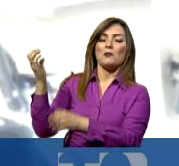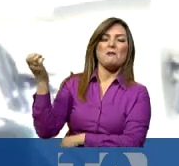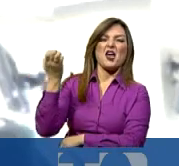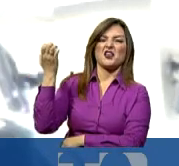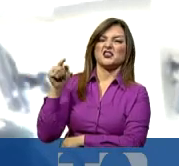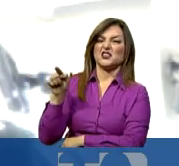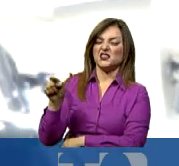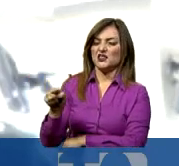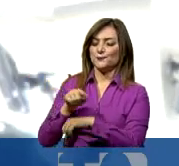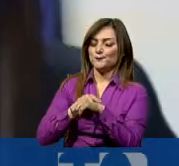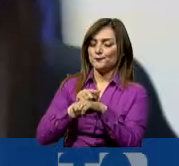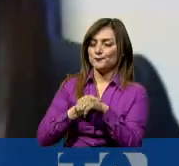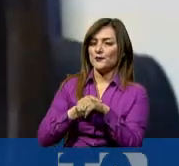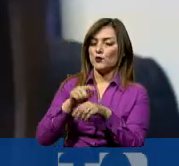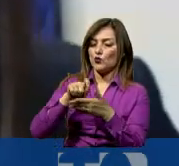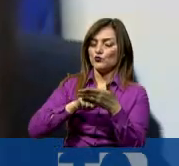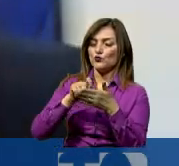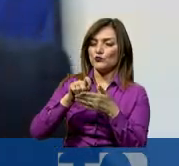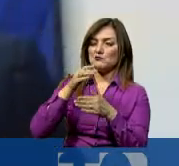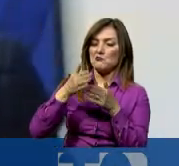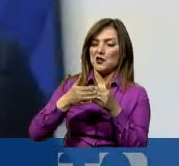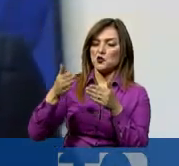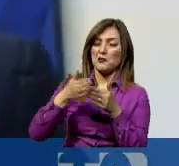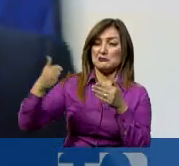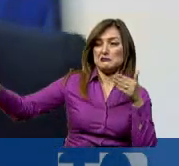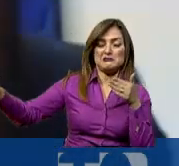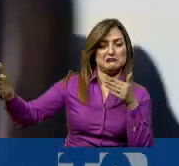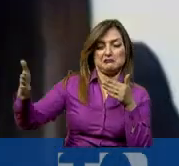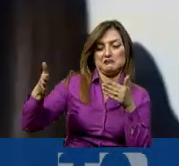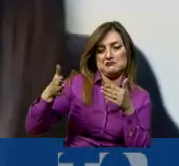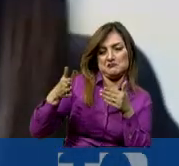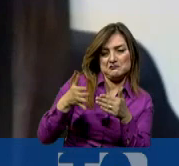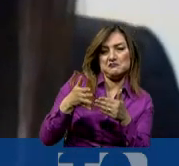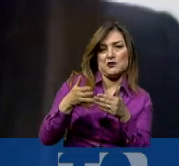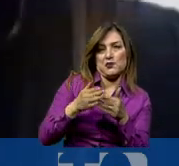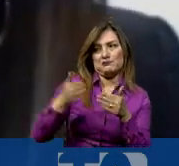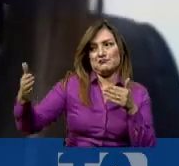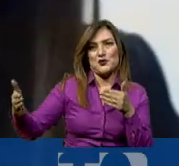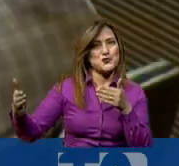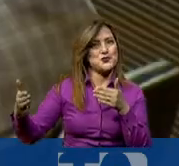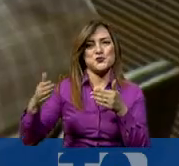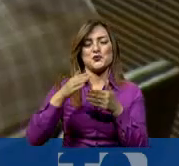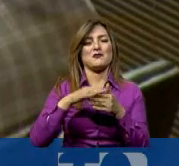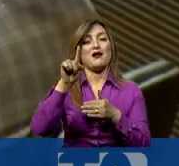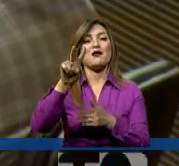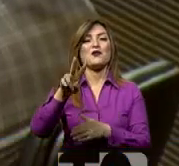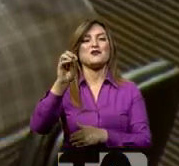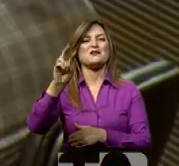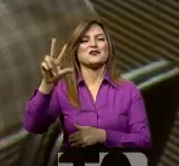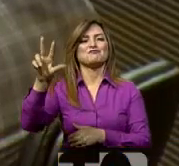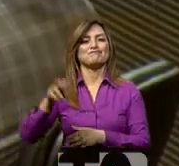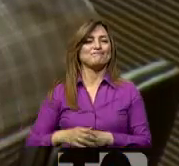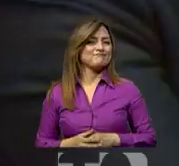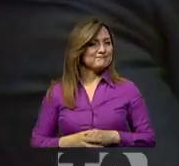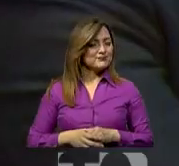puedan acortar los tiempos contractuales. Porque si seguimos los que tenemos, en realidad es abril del 2023. Sin embargo, esto no